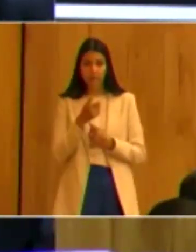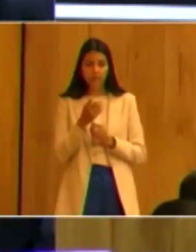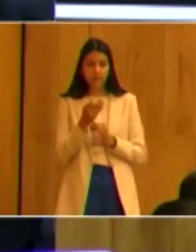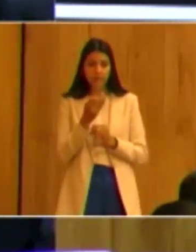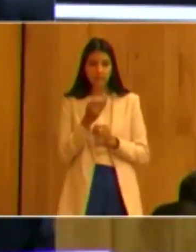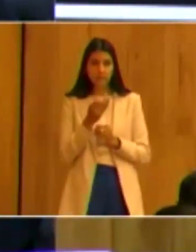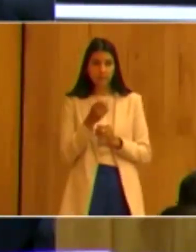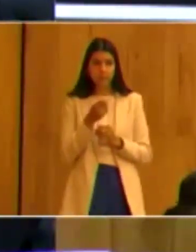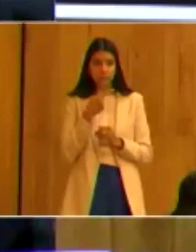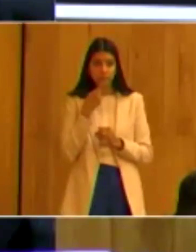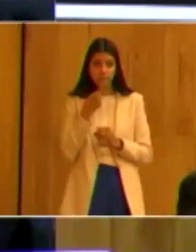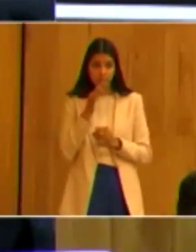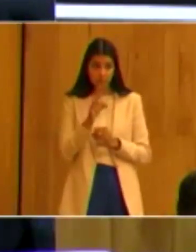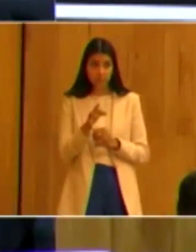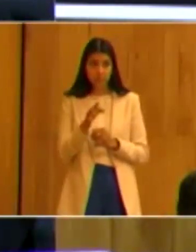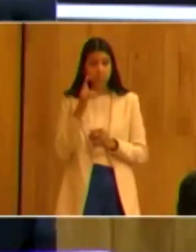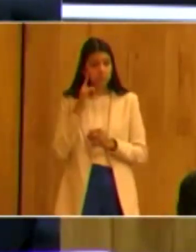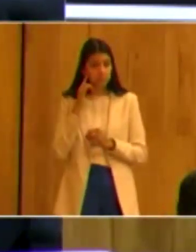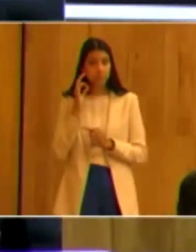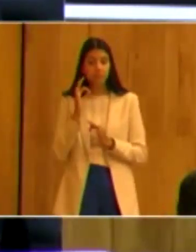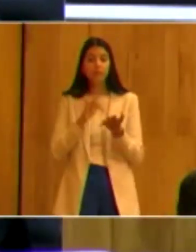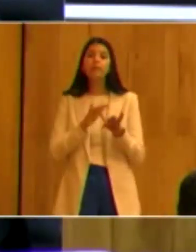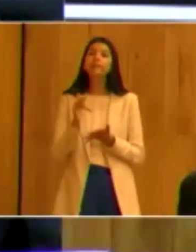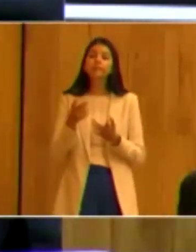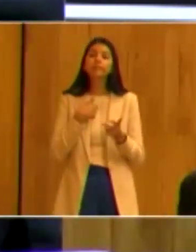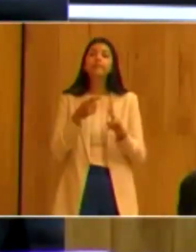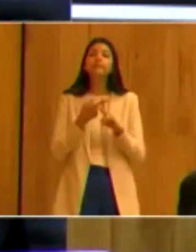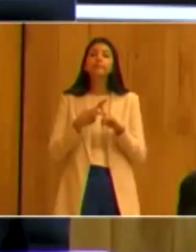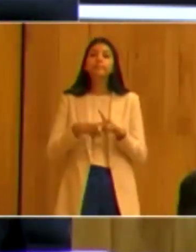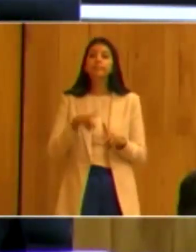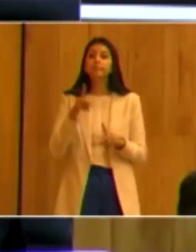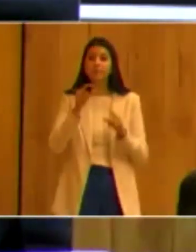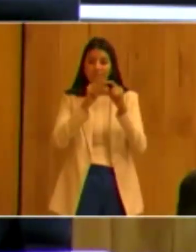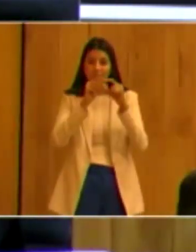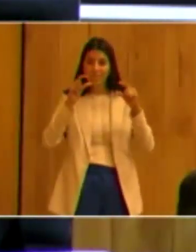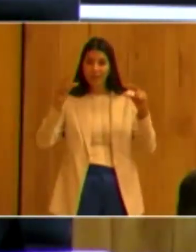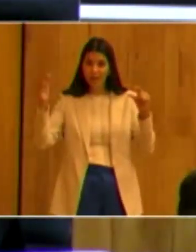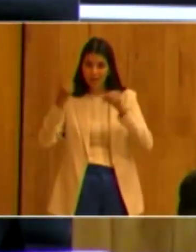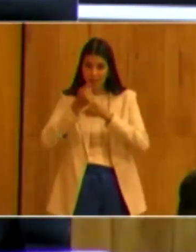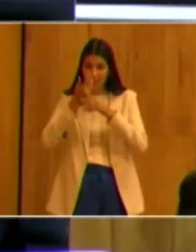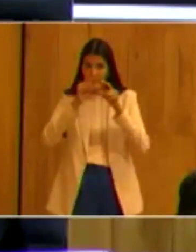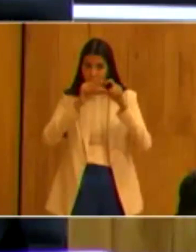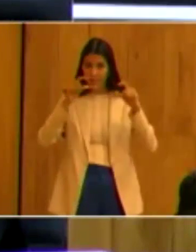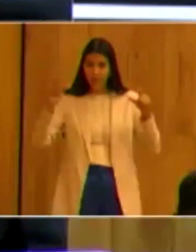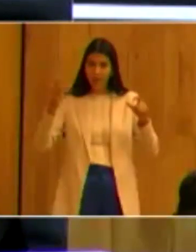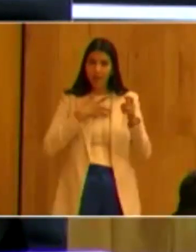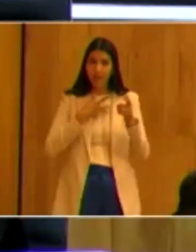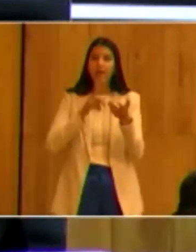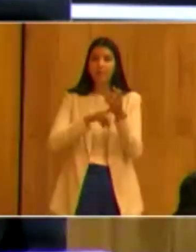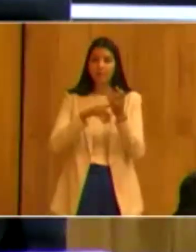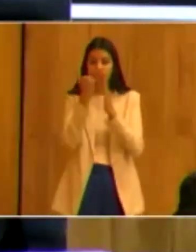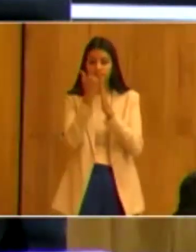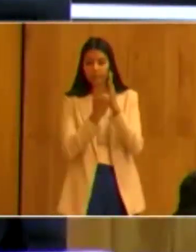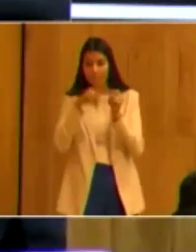¿En ese tono? Gracias. Comenzaré con una frase. Está en el protocolo para juzgar